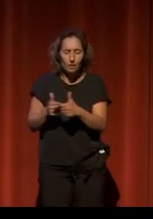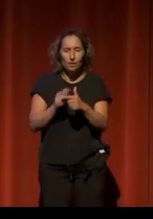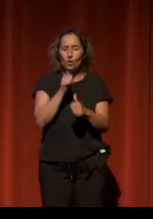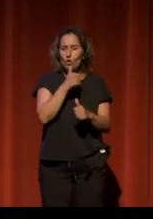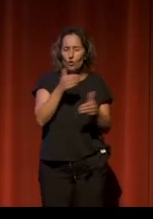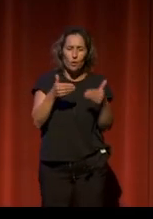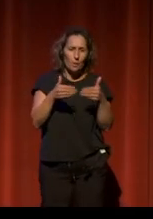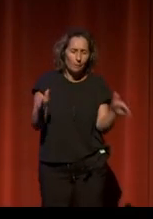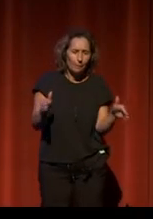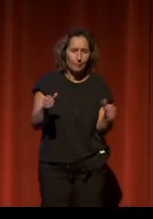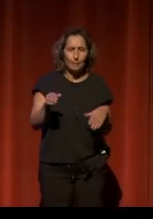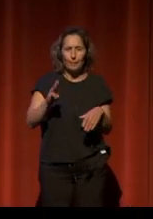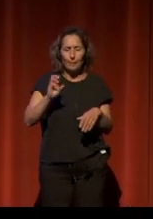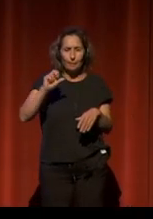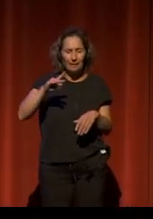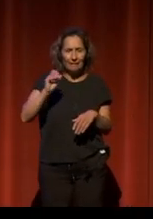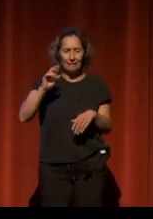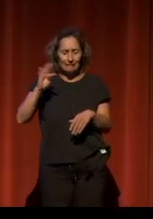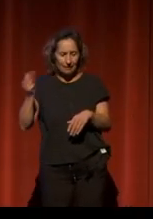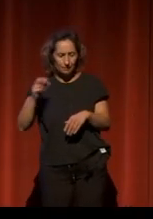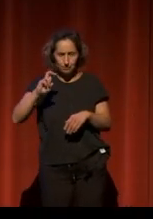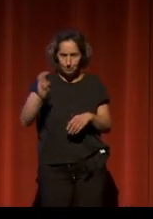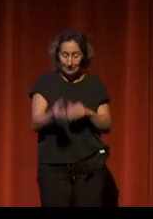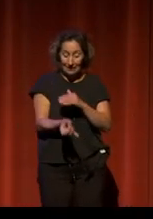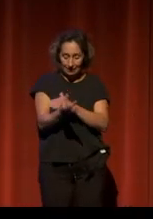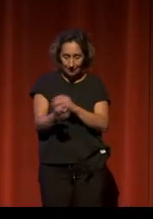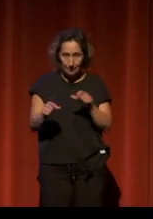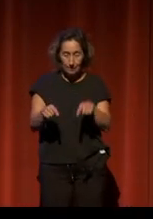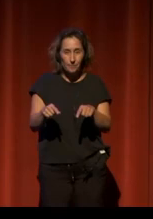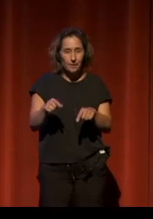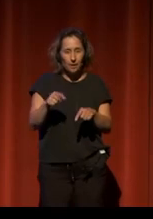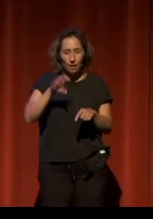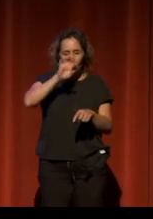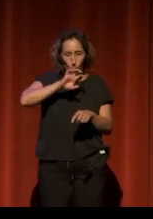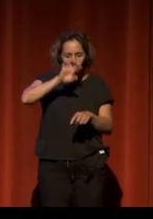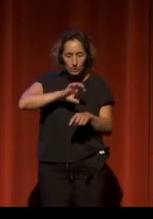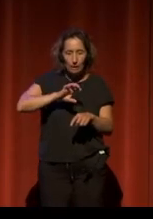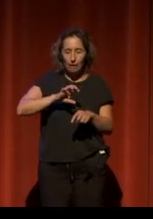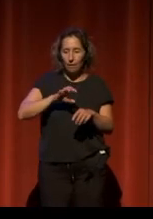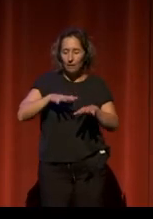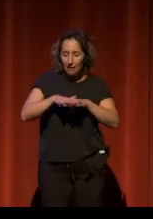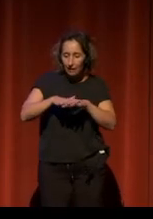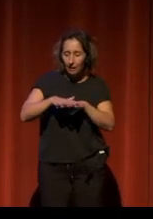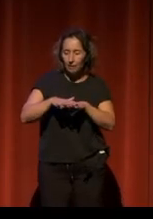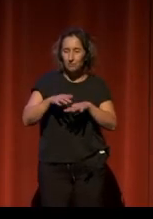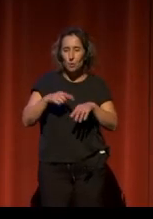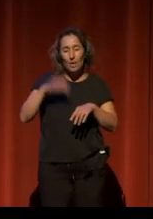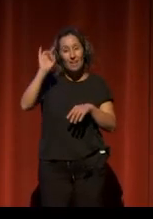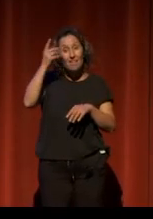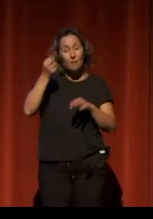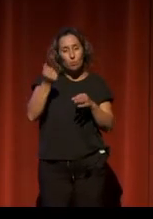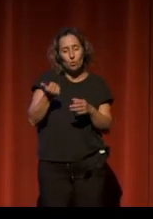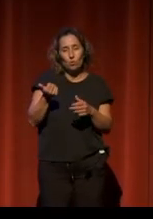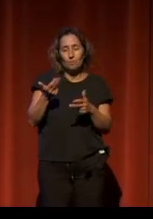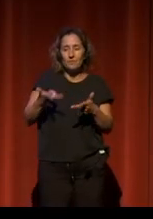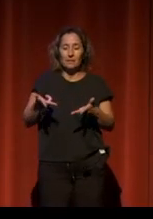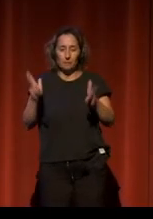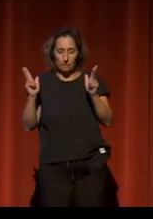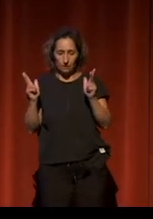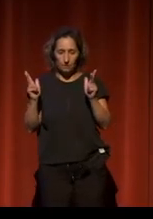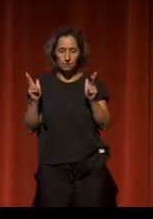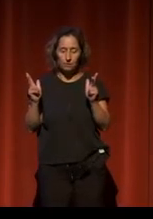abierto del Open Data etcétera no creatividad y curiosidad redes y esta idea de libertad no serían un poco